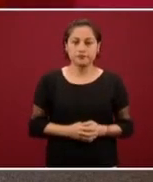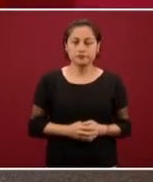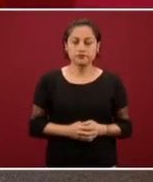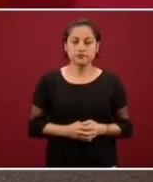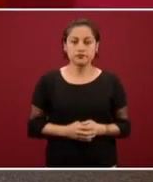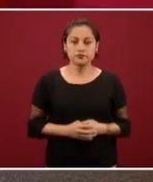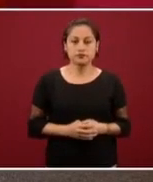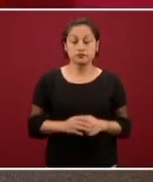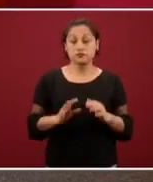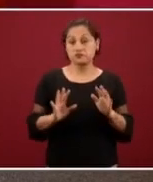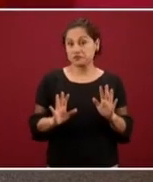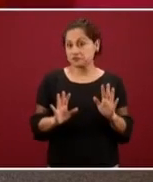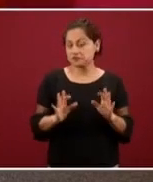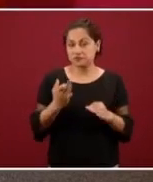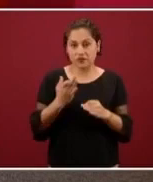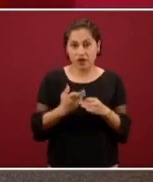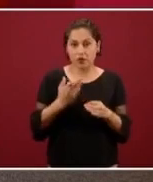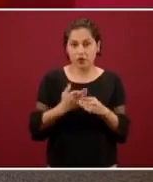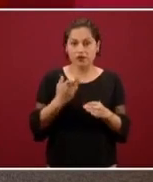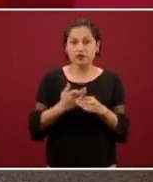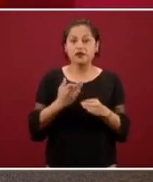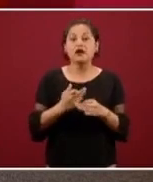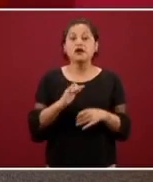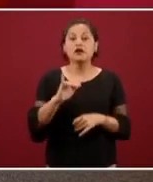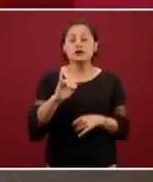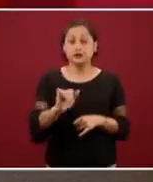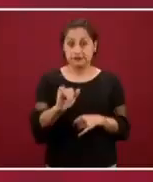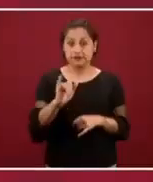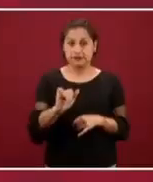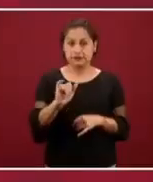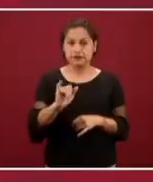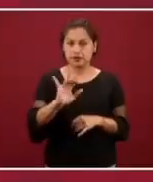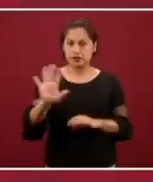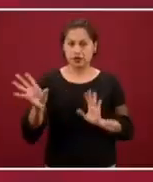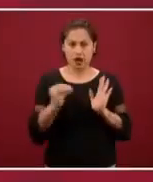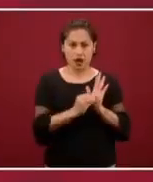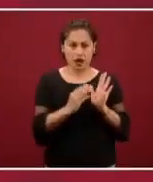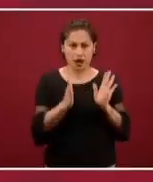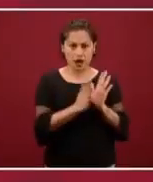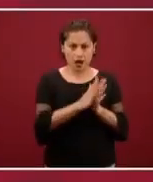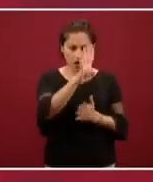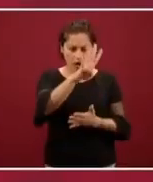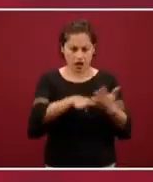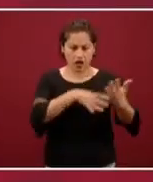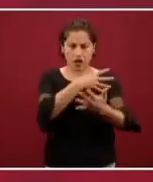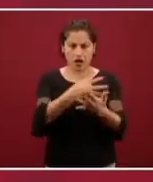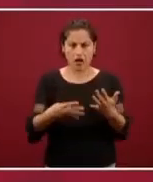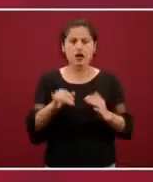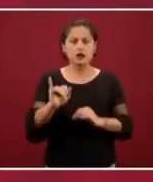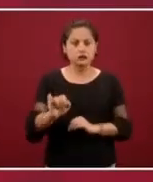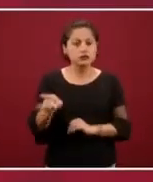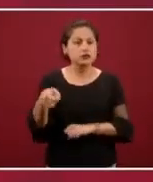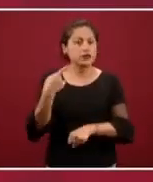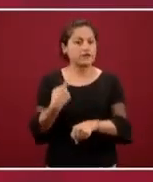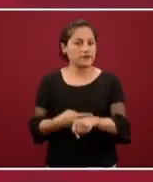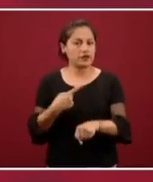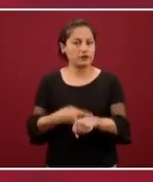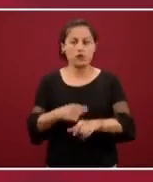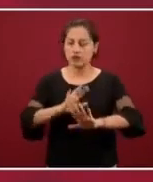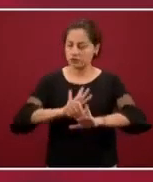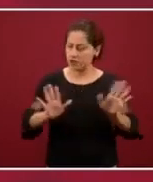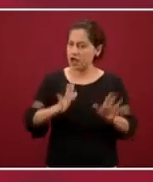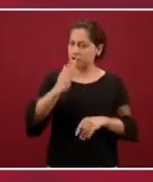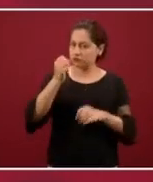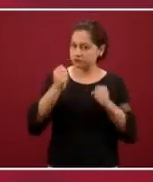En este momento, pues sí, están registrados en la tabla de casos confirmados. No tengo precisamente todos